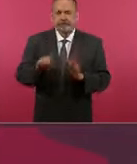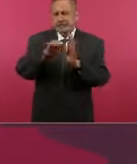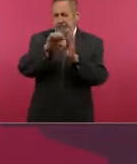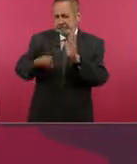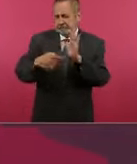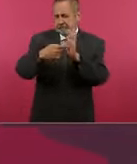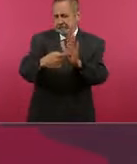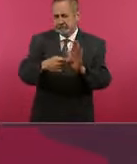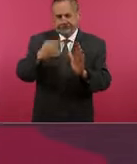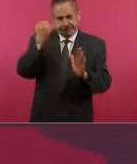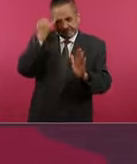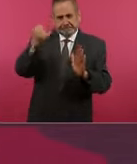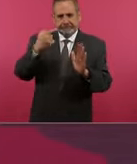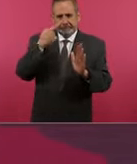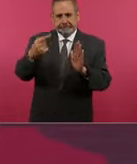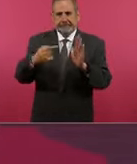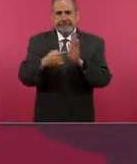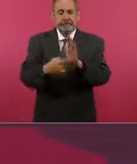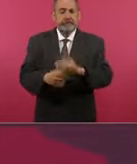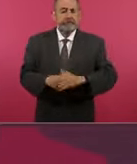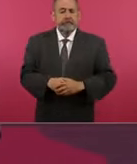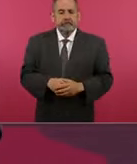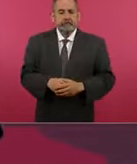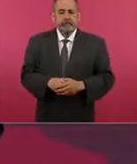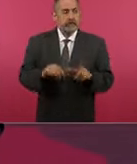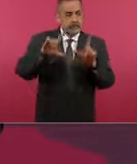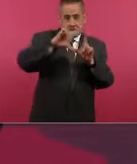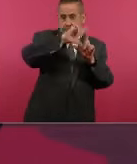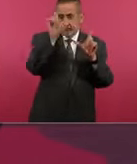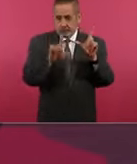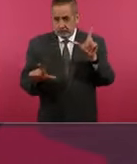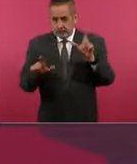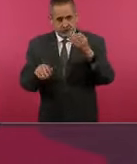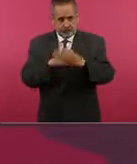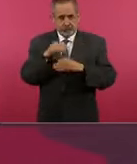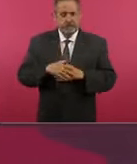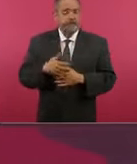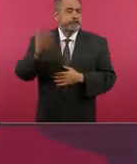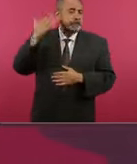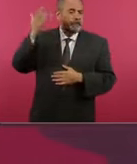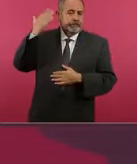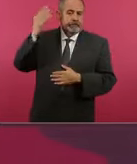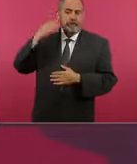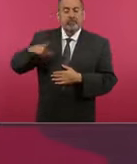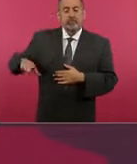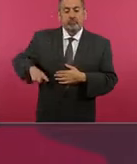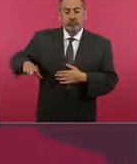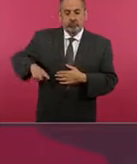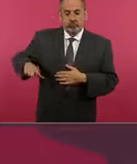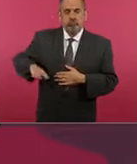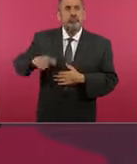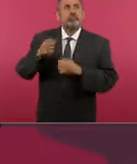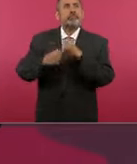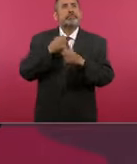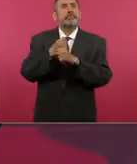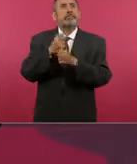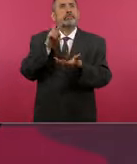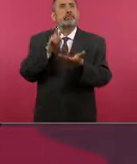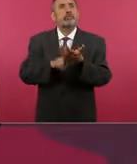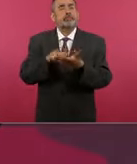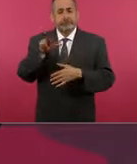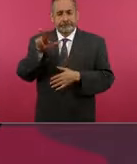todos, porque esto no solo es para el sureste, es todo el país. La inversión pública en el